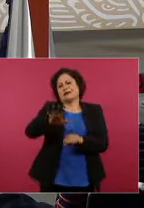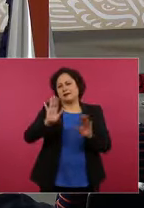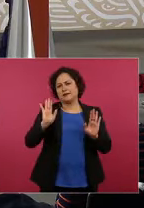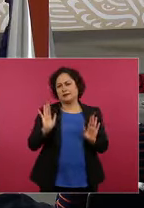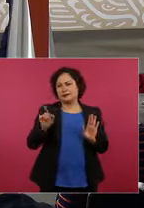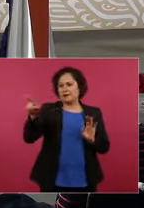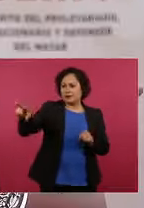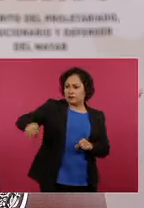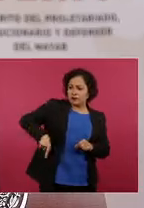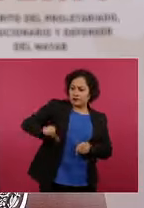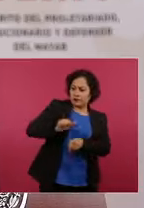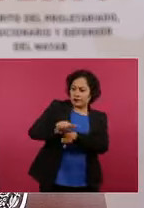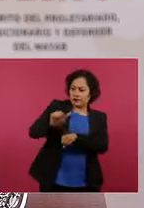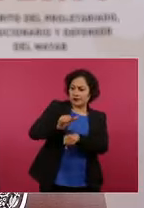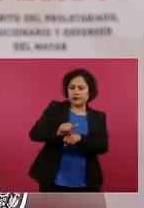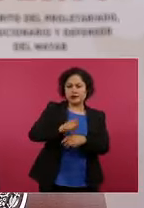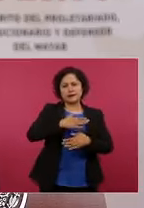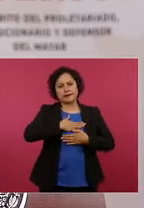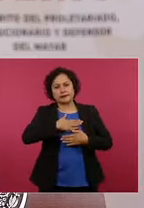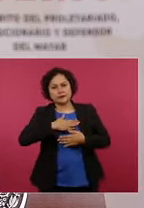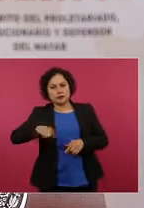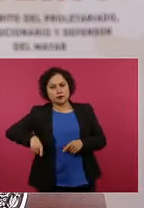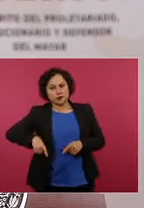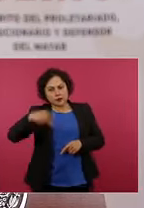y no quiero